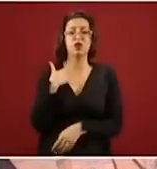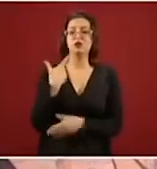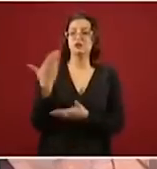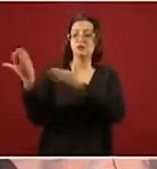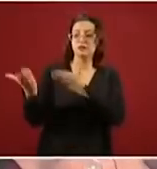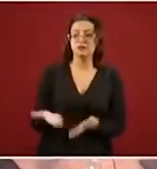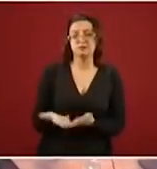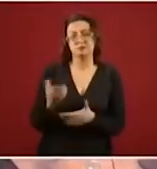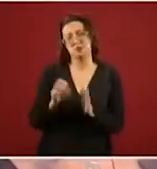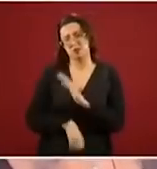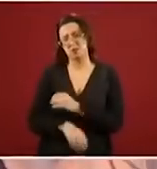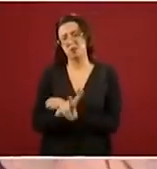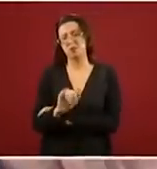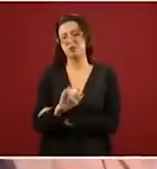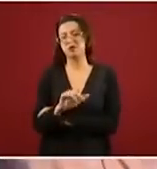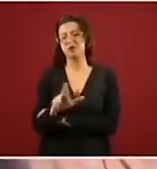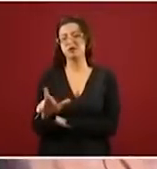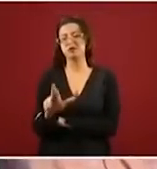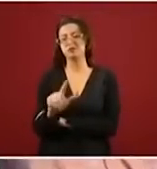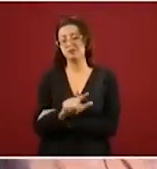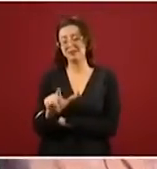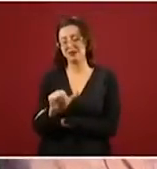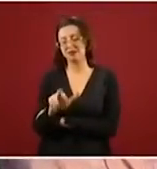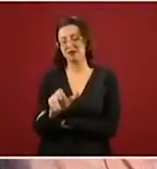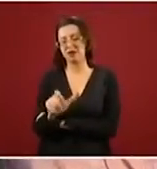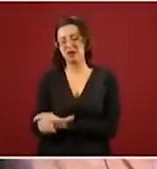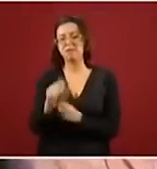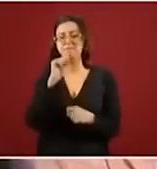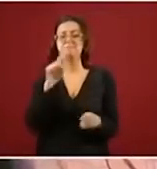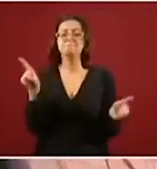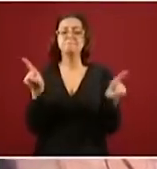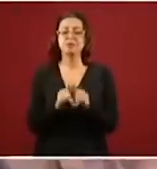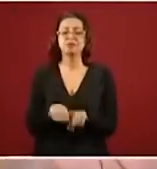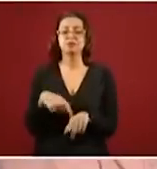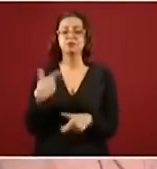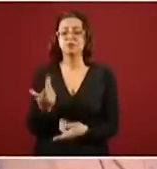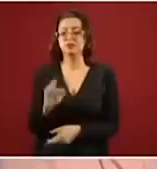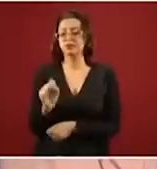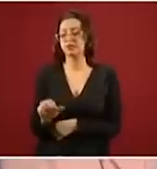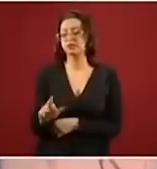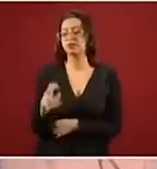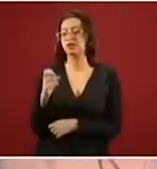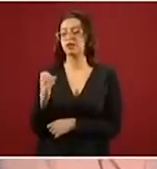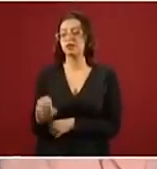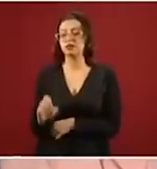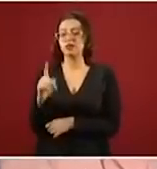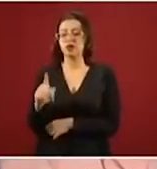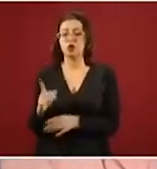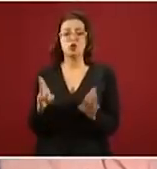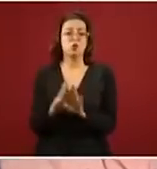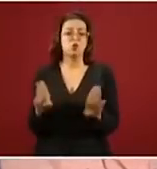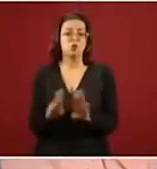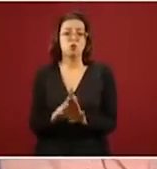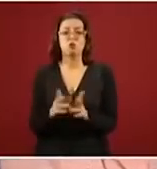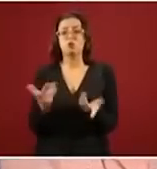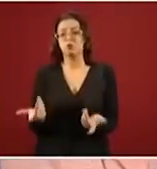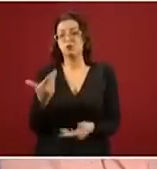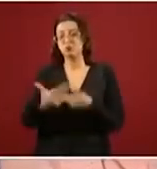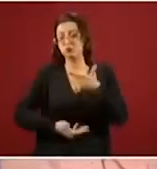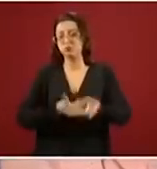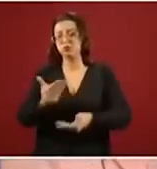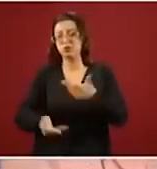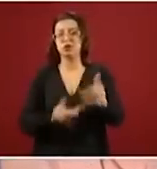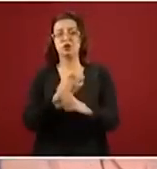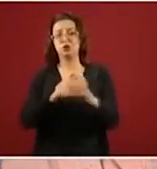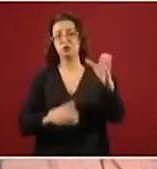el tema de como la secretaria de la cancillería va avanzando en la solicitud del reintegro de lo que se les